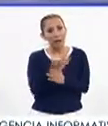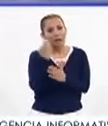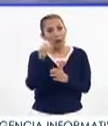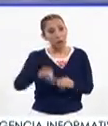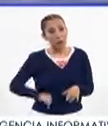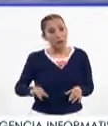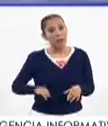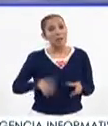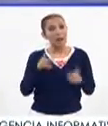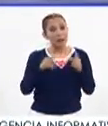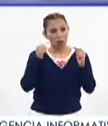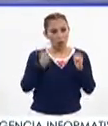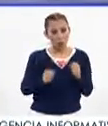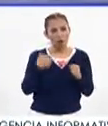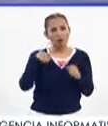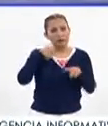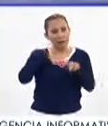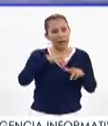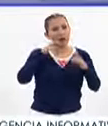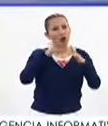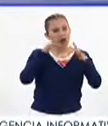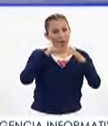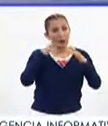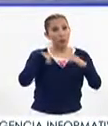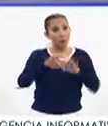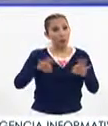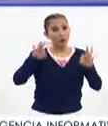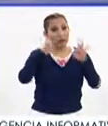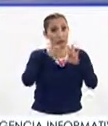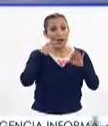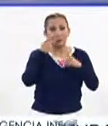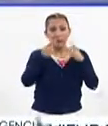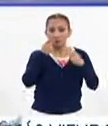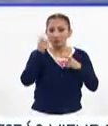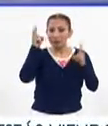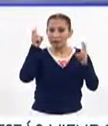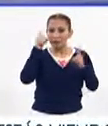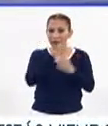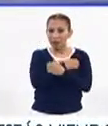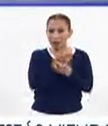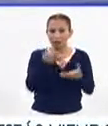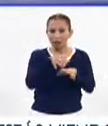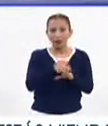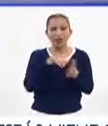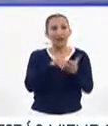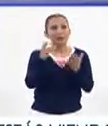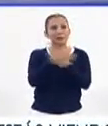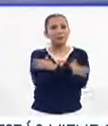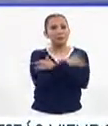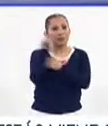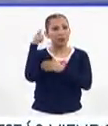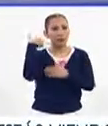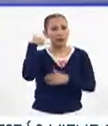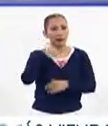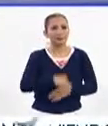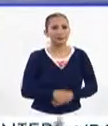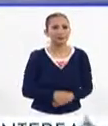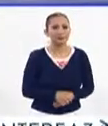esta interesante charla. Seguramente vamos a mantener la comunicación porque es muy importante seguir abarcando estos temas de educación inclusiva. Gracias, un fuerte abrazo hasta